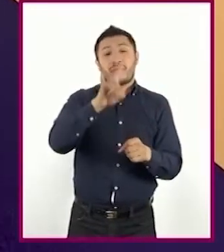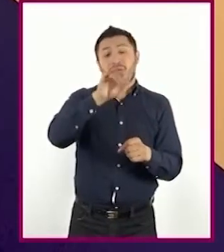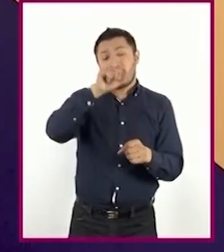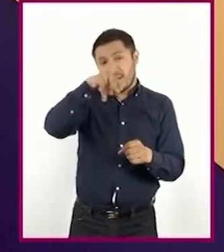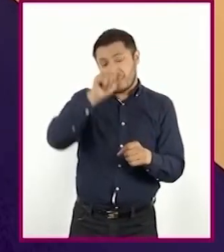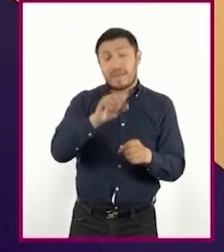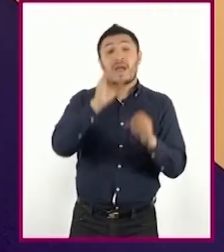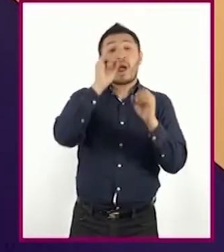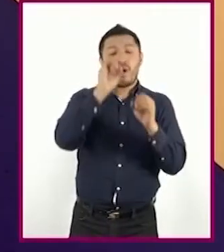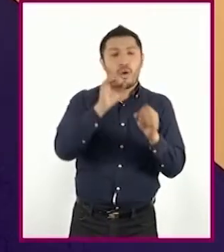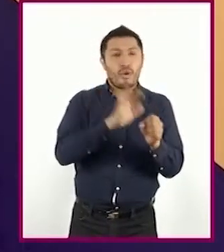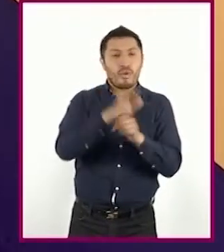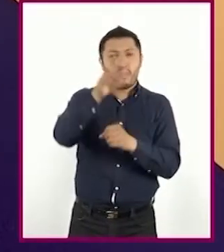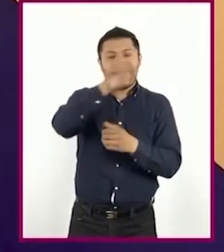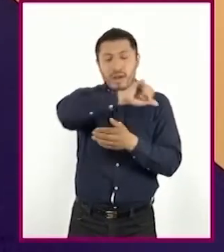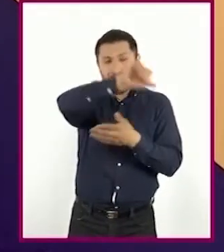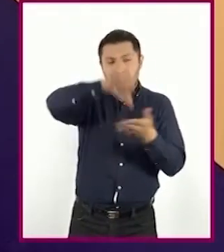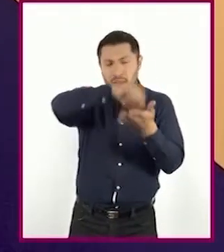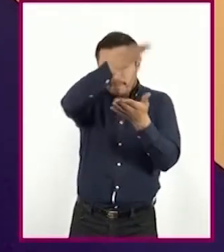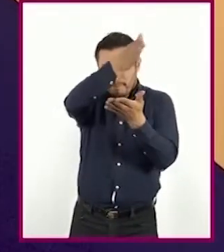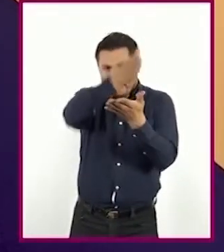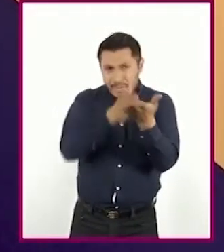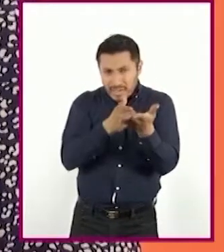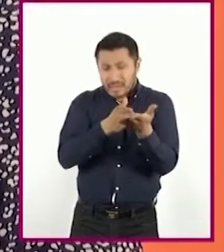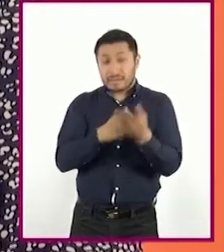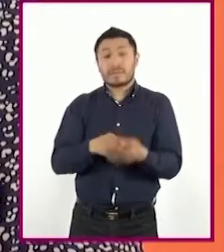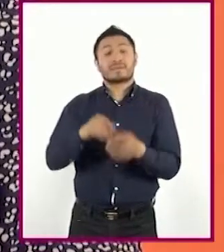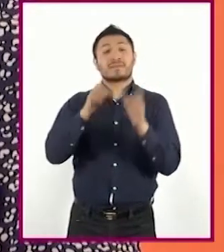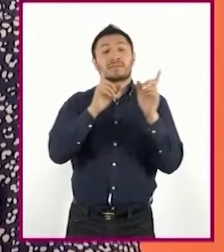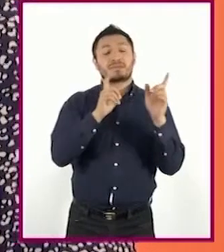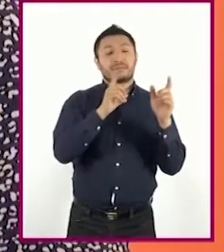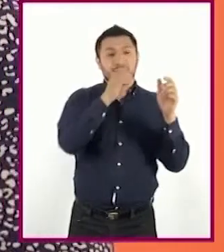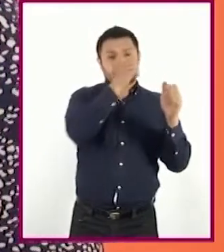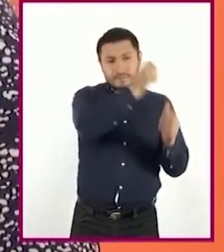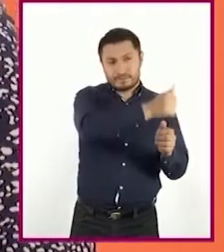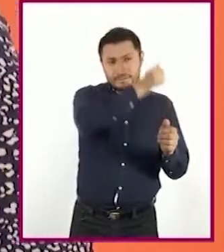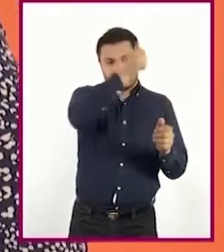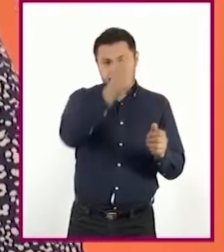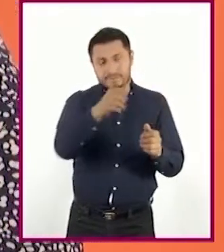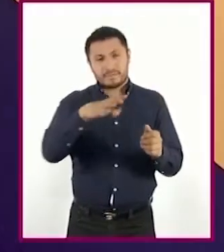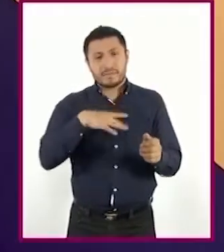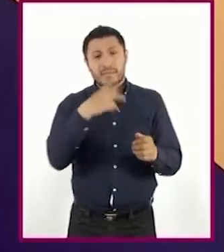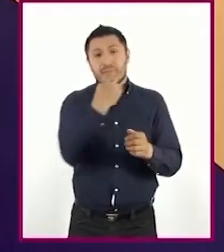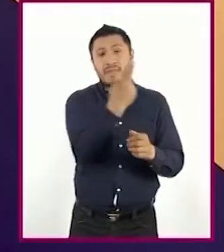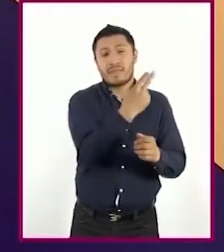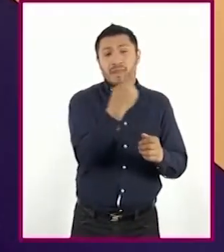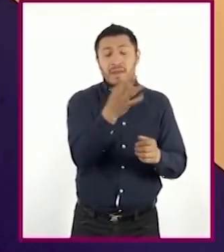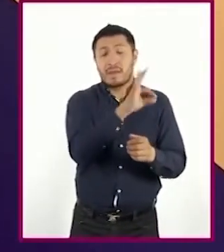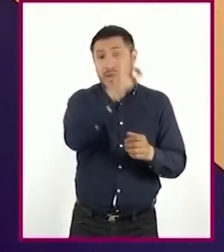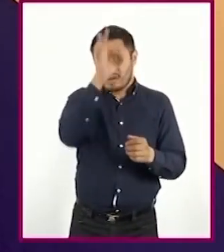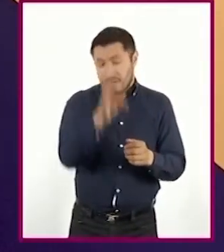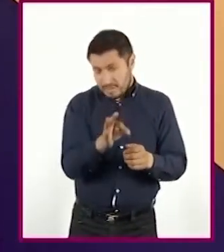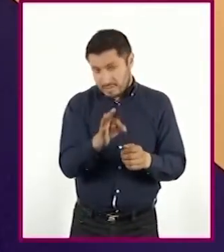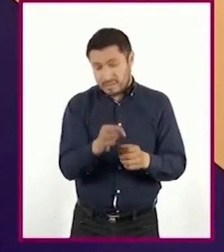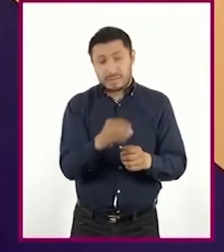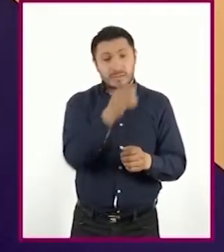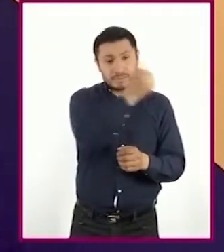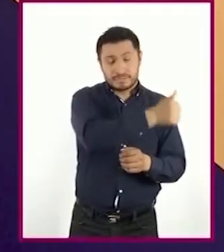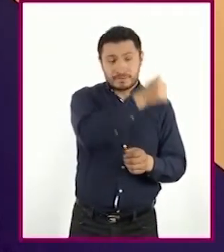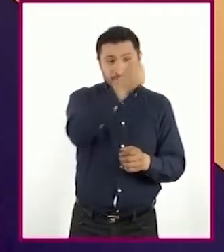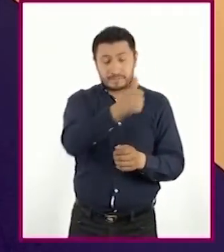el punto que divide a estos datos a la mitad. Cada grupo corresponde a un 25% de los